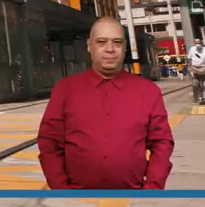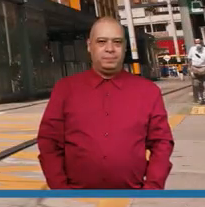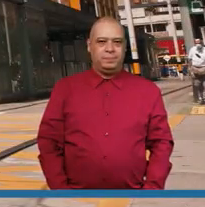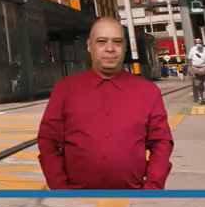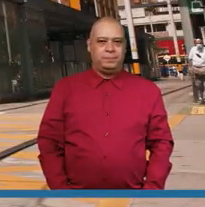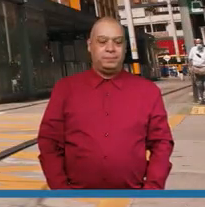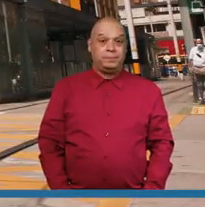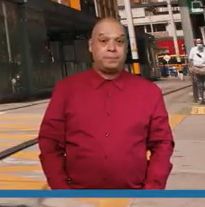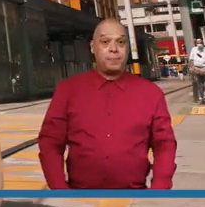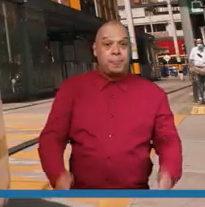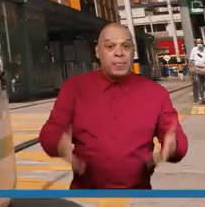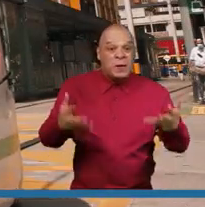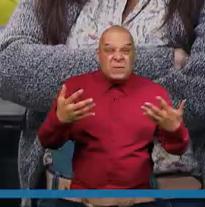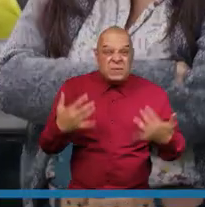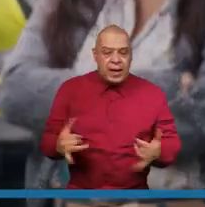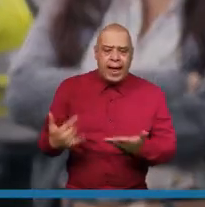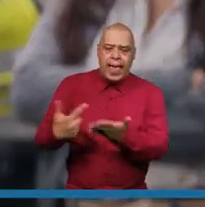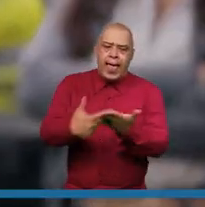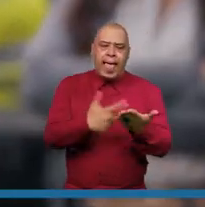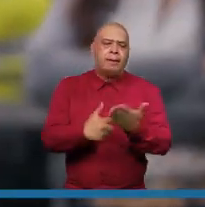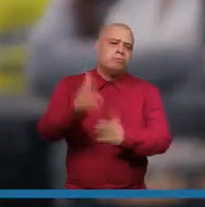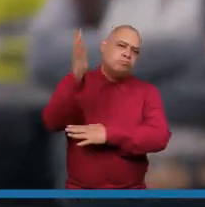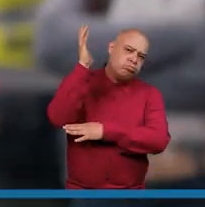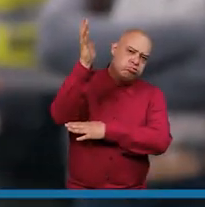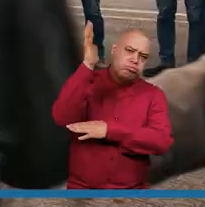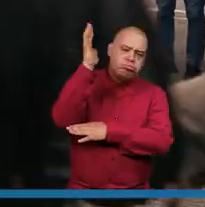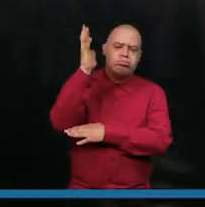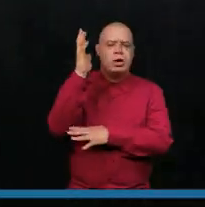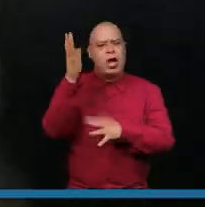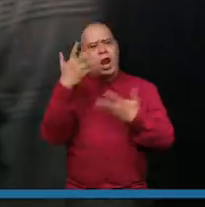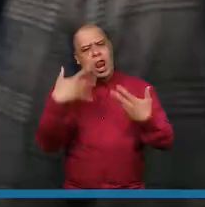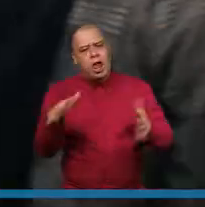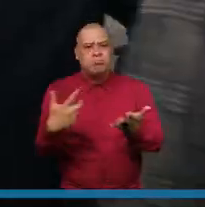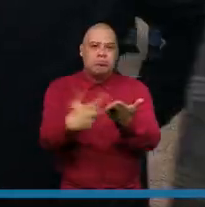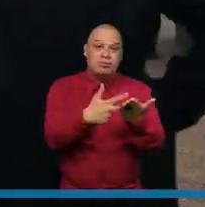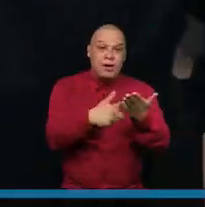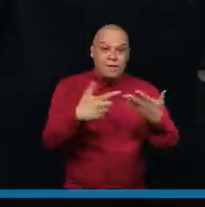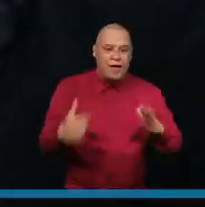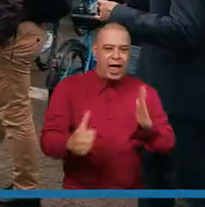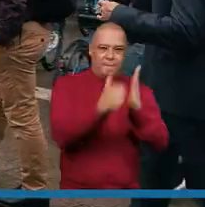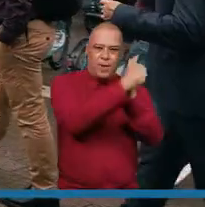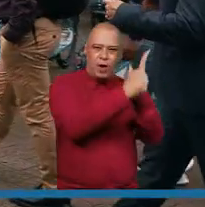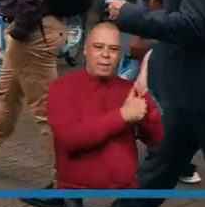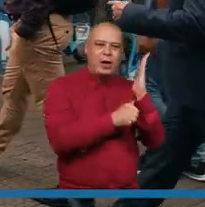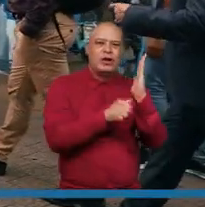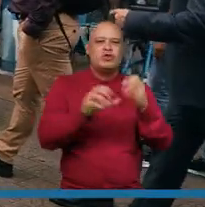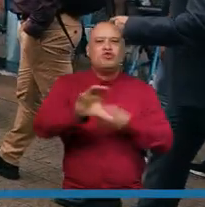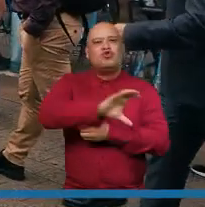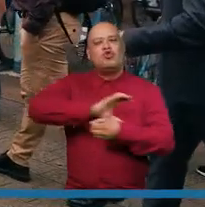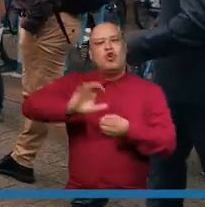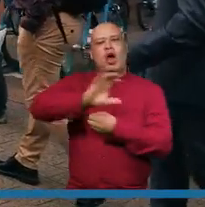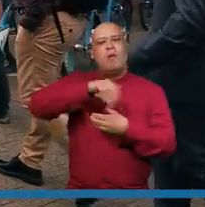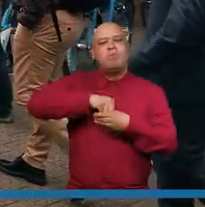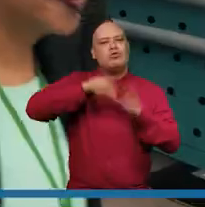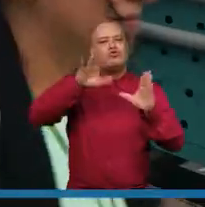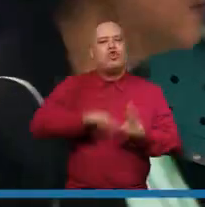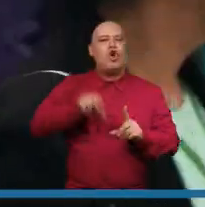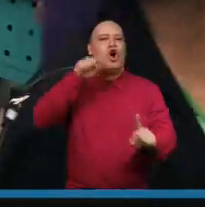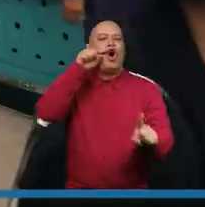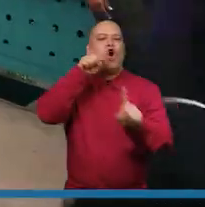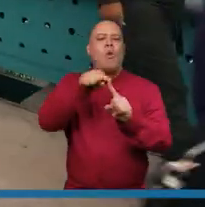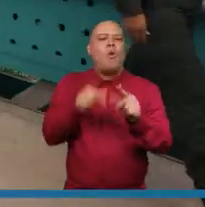Después de todo el ejercicio académico, generamos una agenda de ciudad, una agenda donde fue